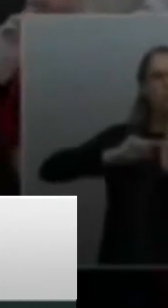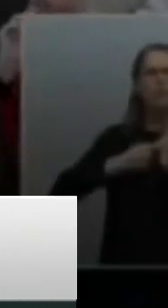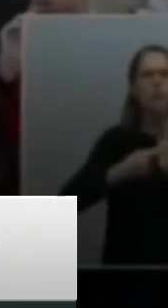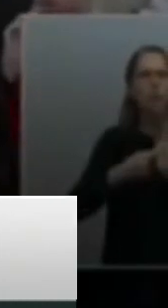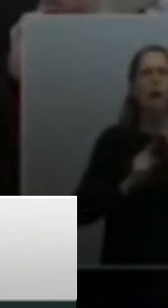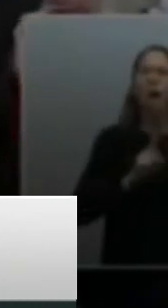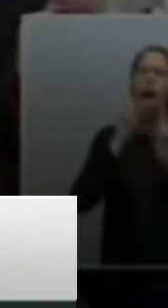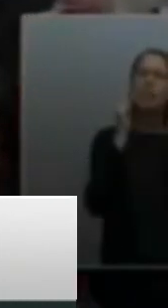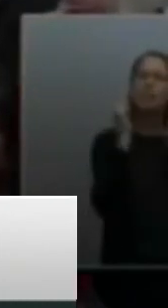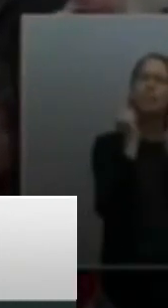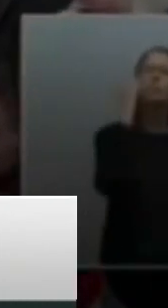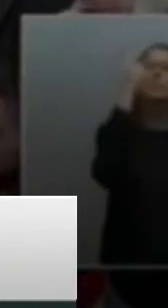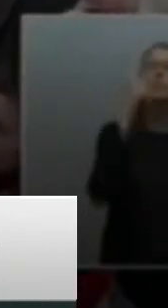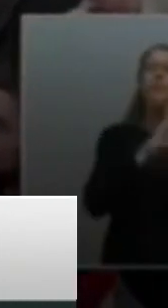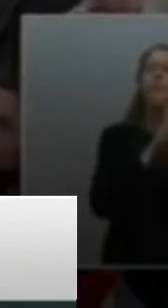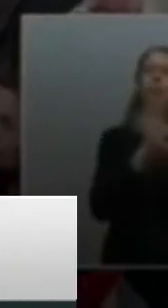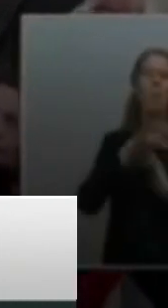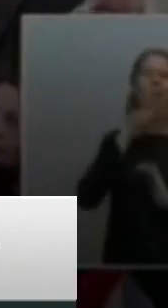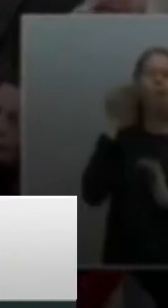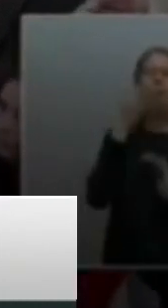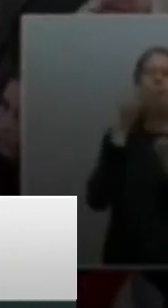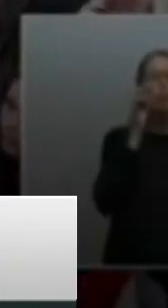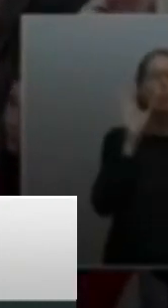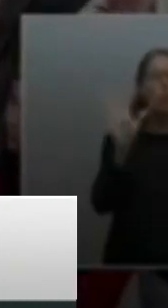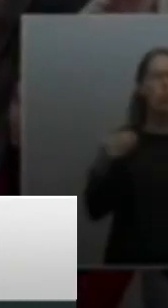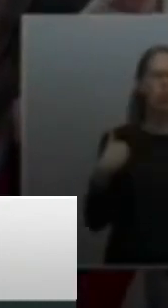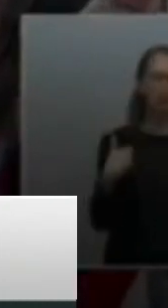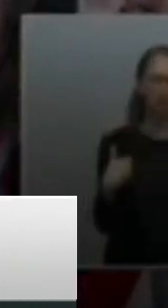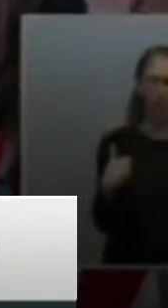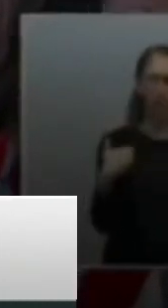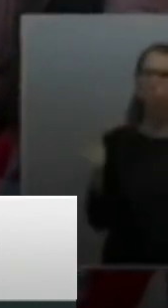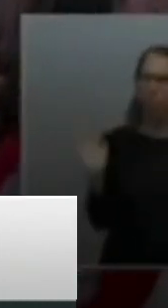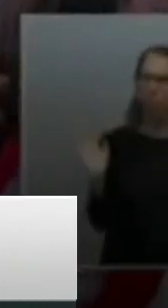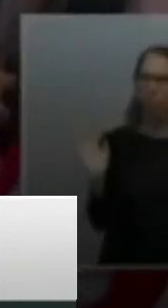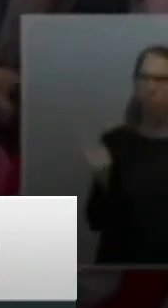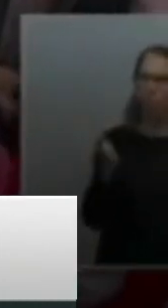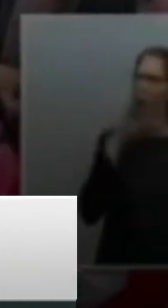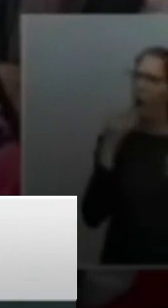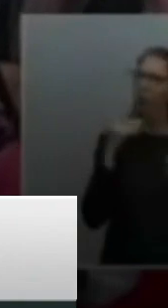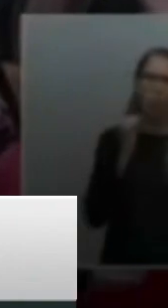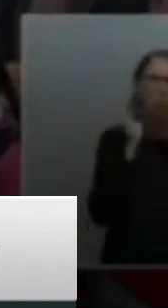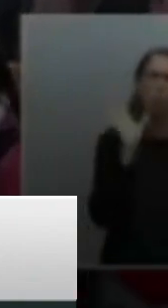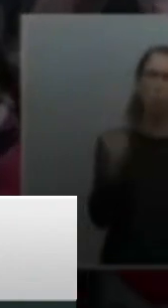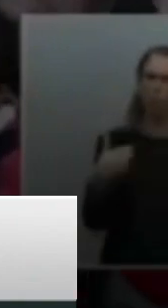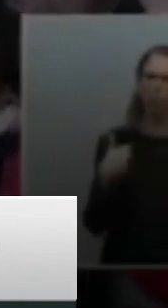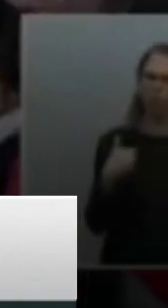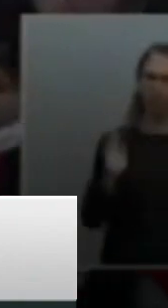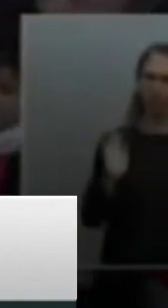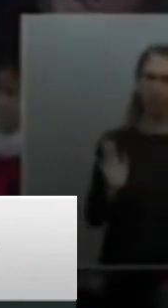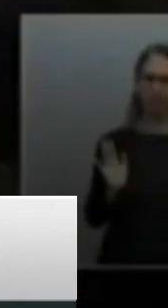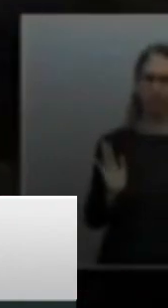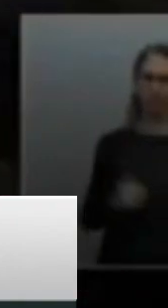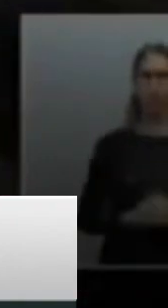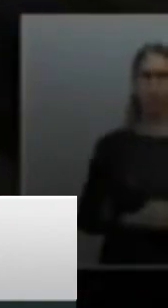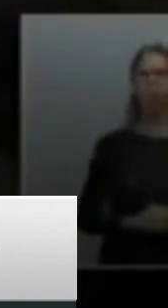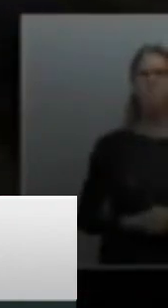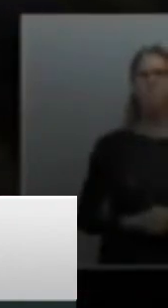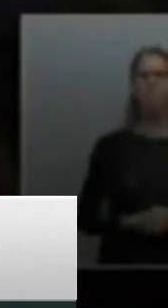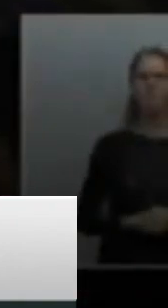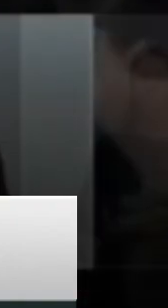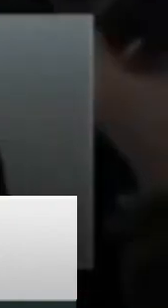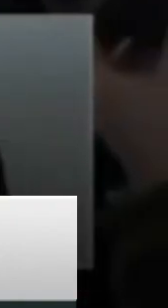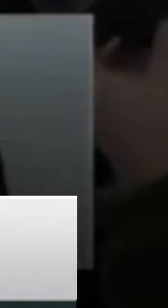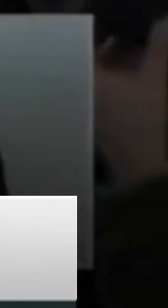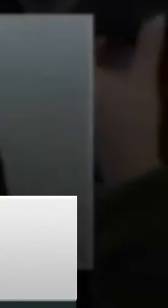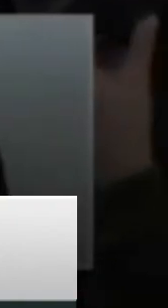cerrar su discurso, hizo un referencia al lenguaje inclusivo que recientemente el gobierno porteño prohibió utilizar en las